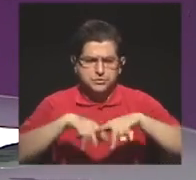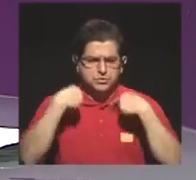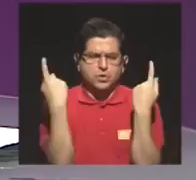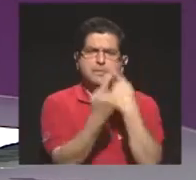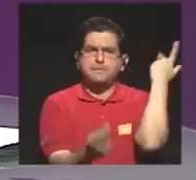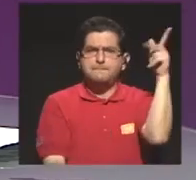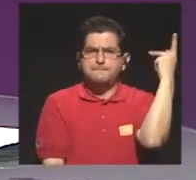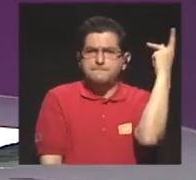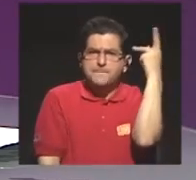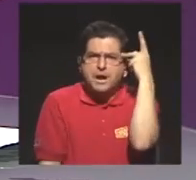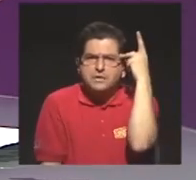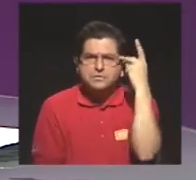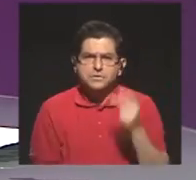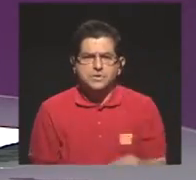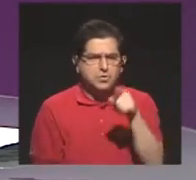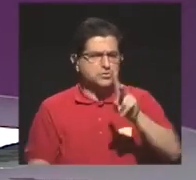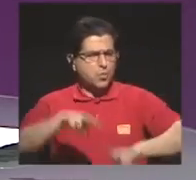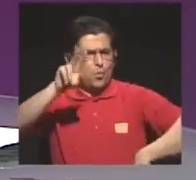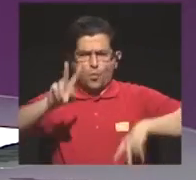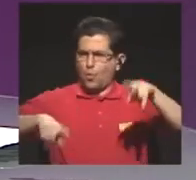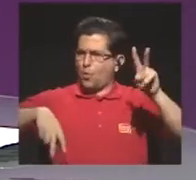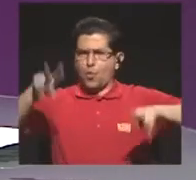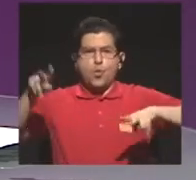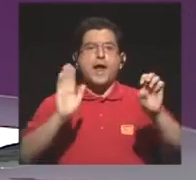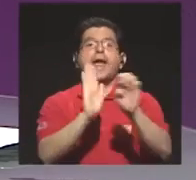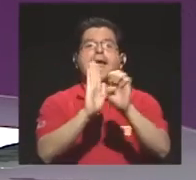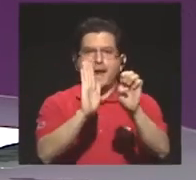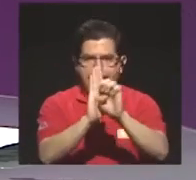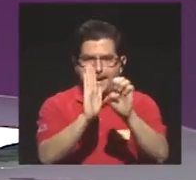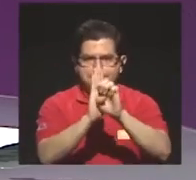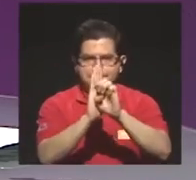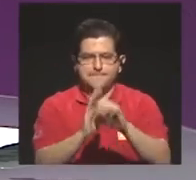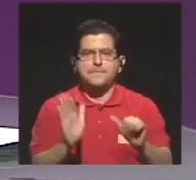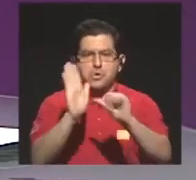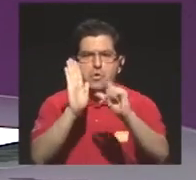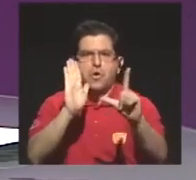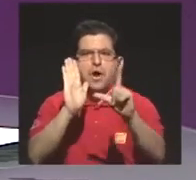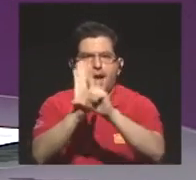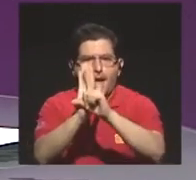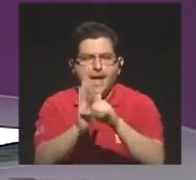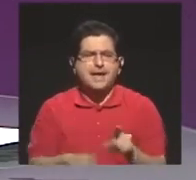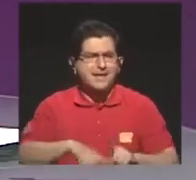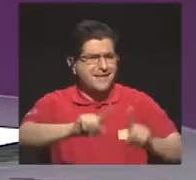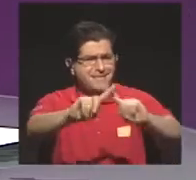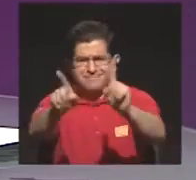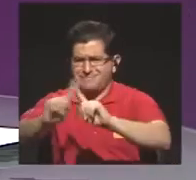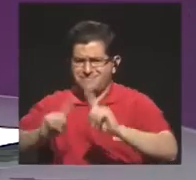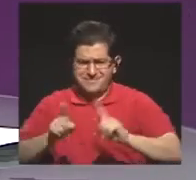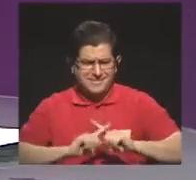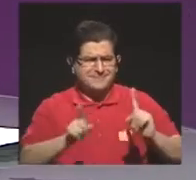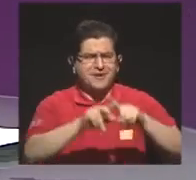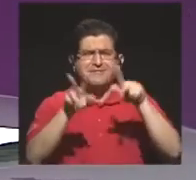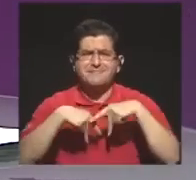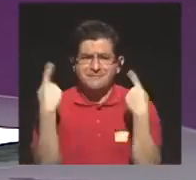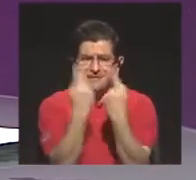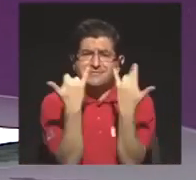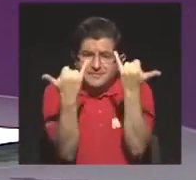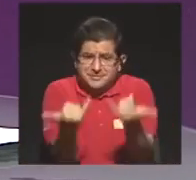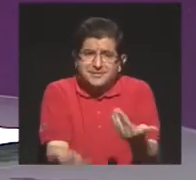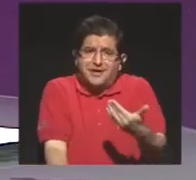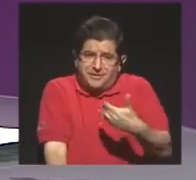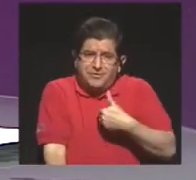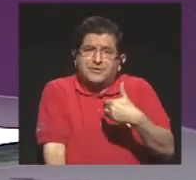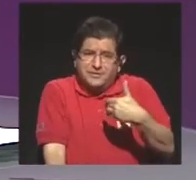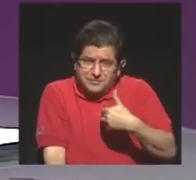partidos políticos va a ser muy variada. ¿Qué mejor ejemplo tenemos en la Asamblea Legislativa con la diversidad también de partidos políticos